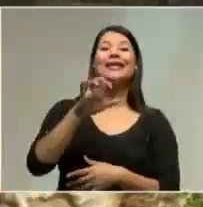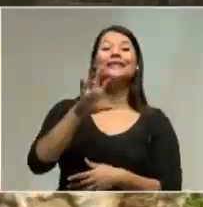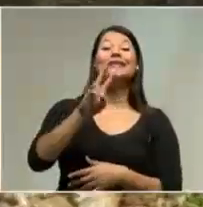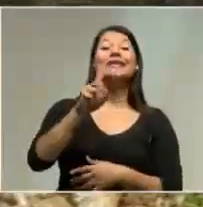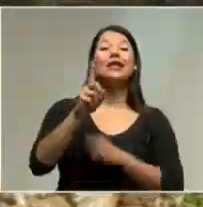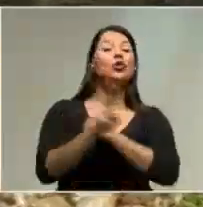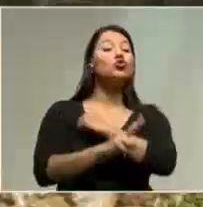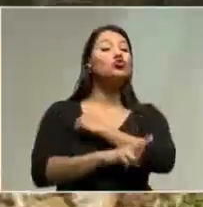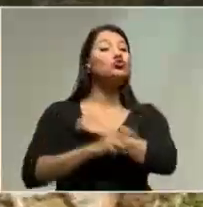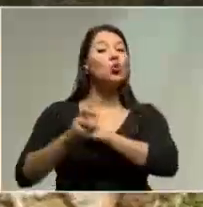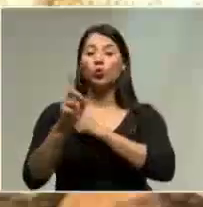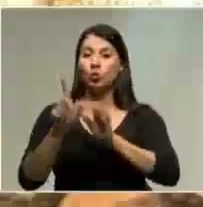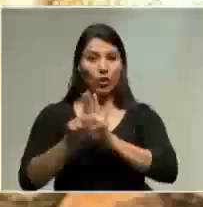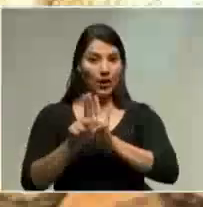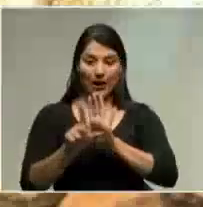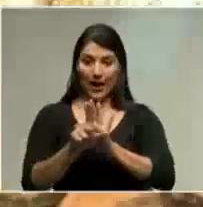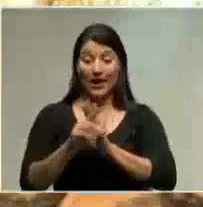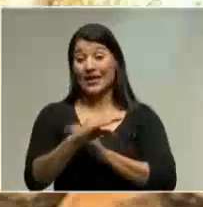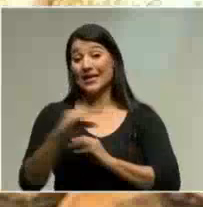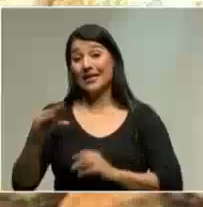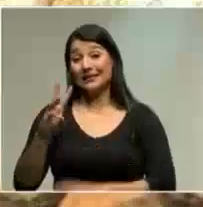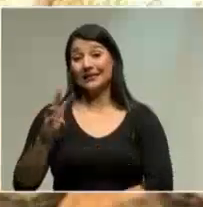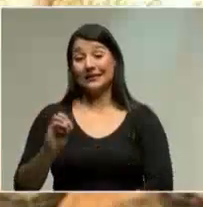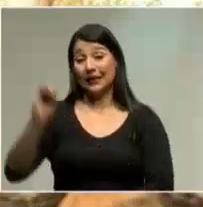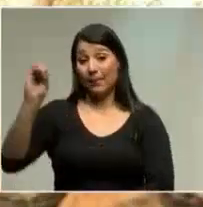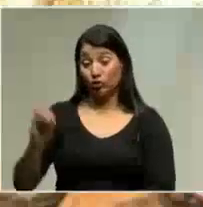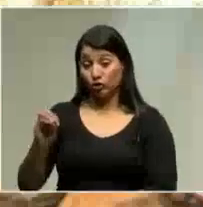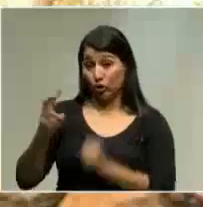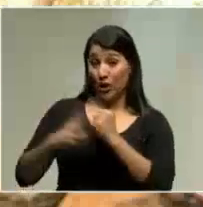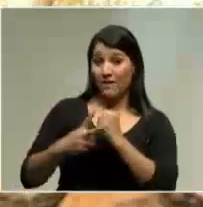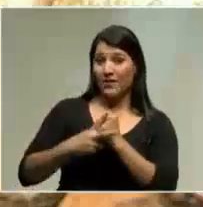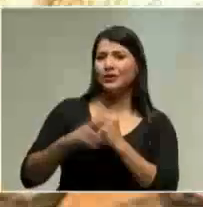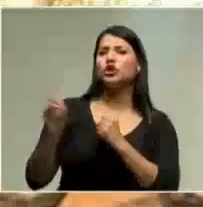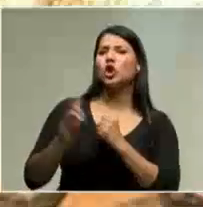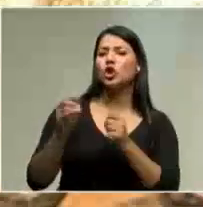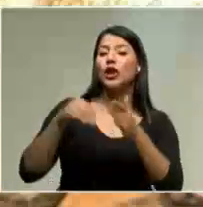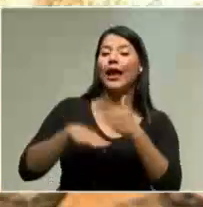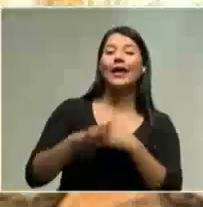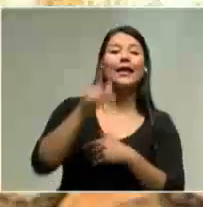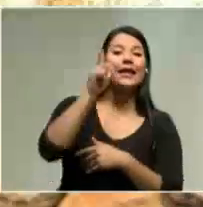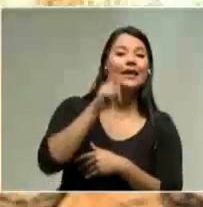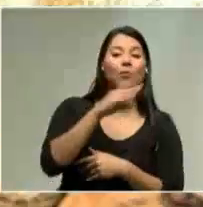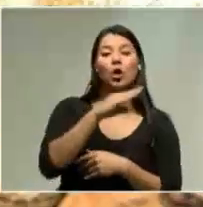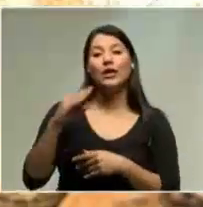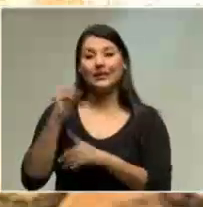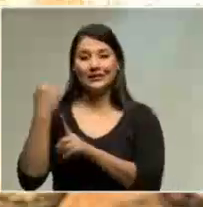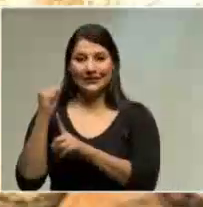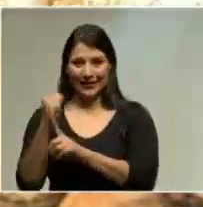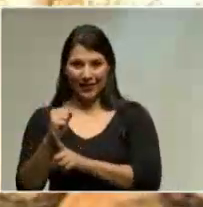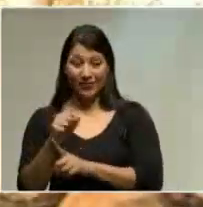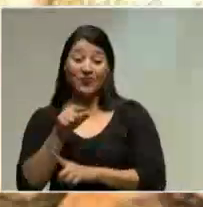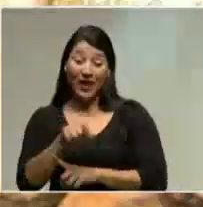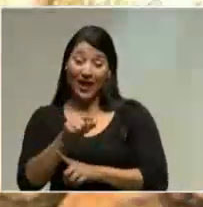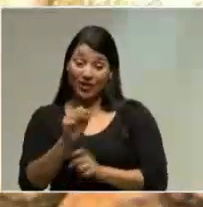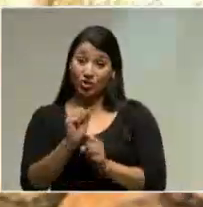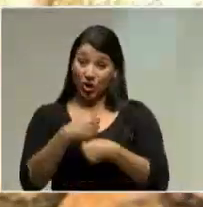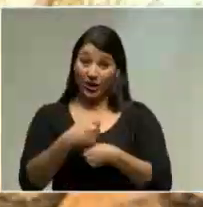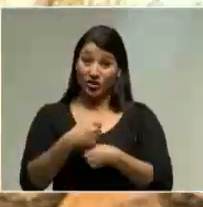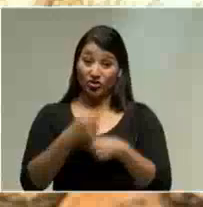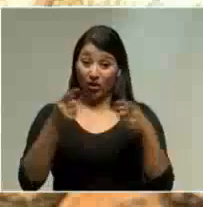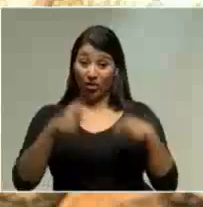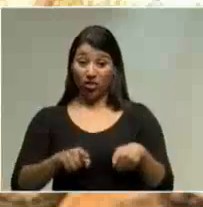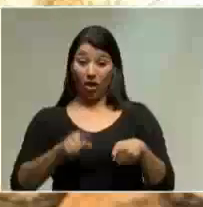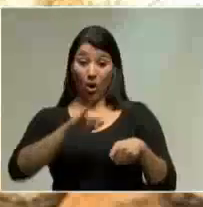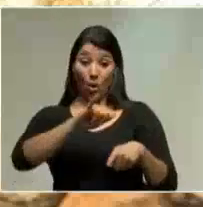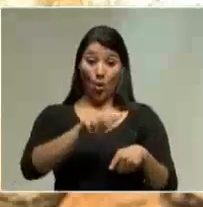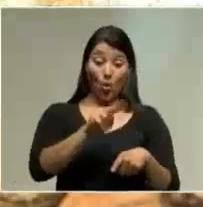ilegales en todo el poliducto y el 60% de los daños ocurren entre Limón y Siquirres. Esos daños provocaron en junio y octubre